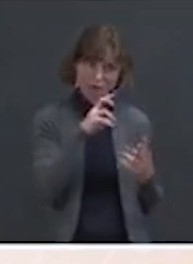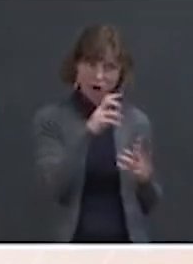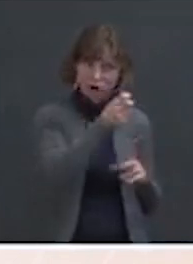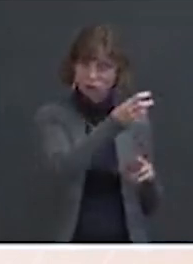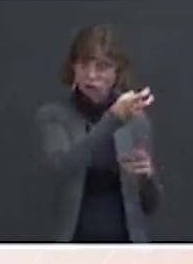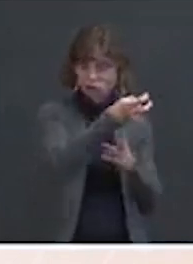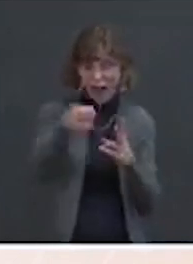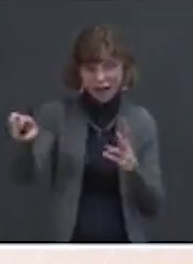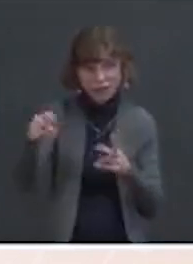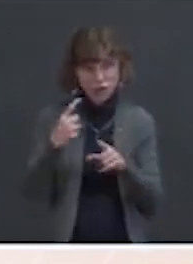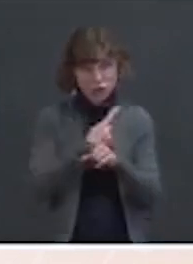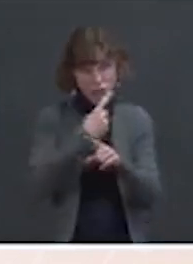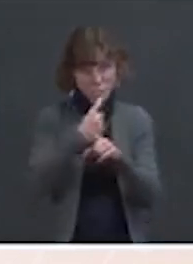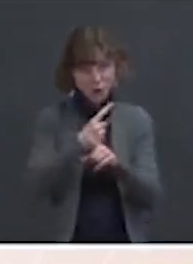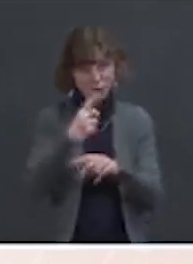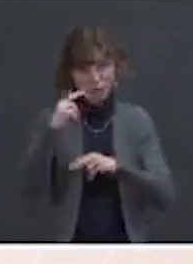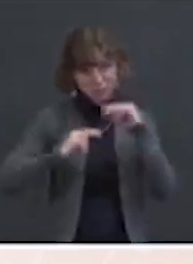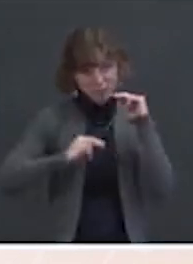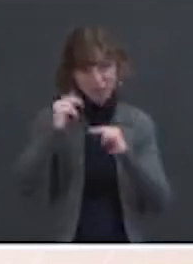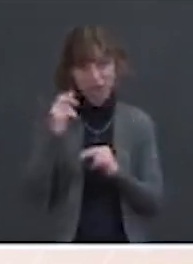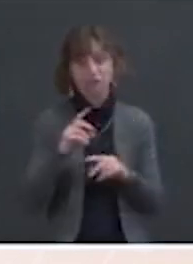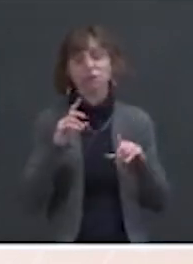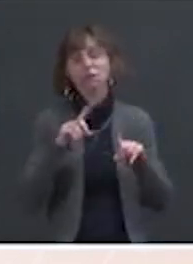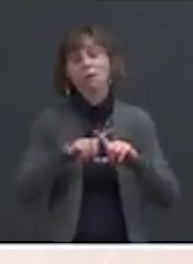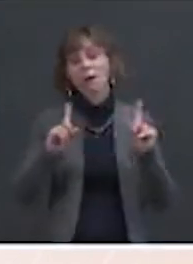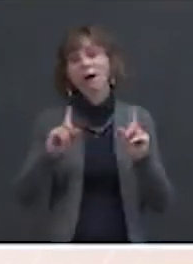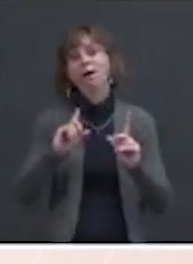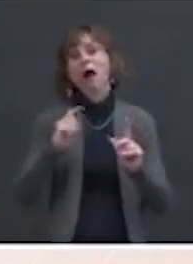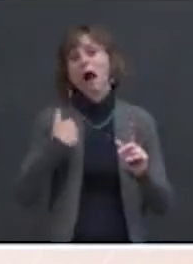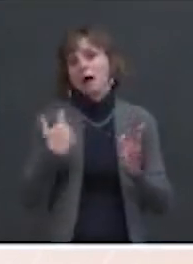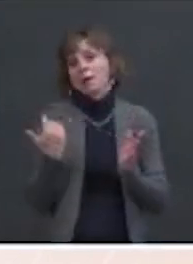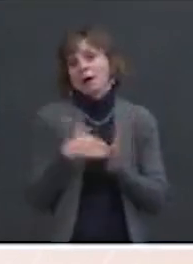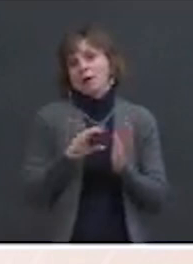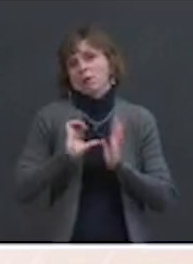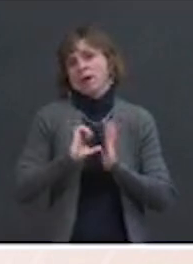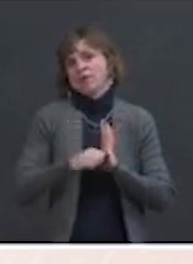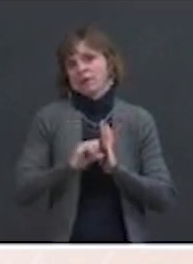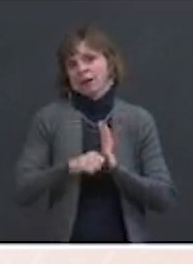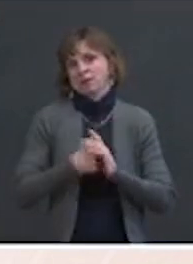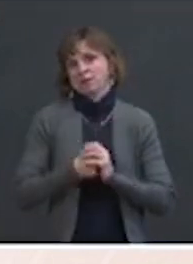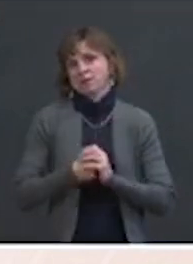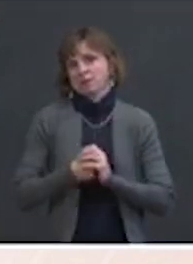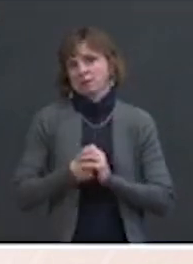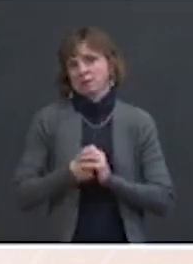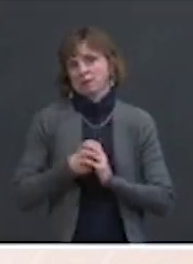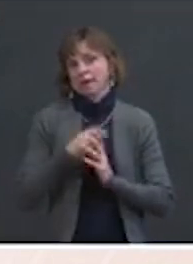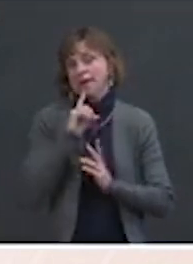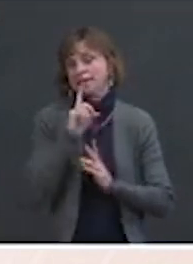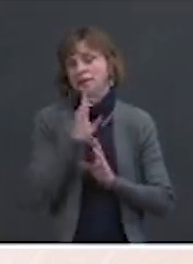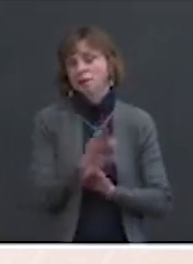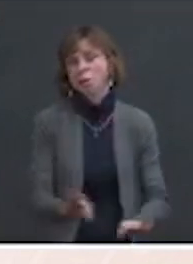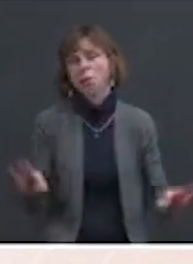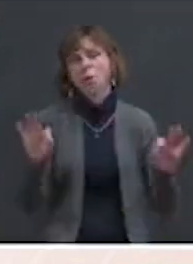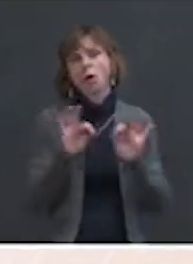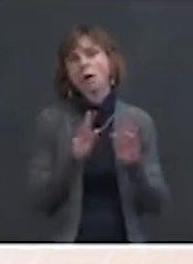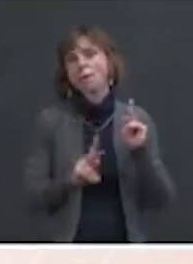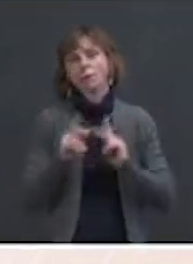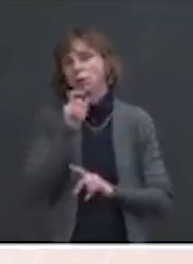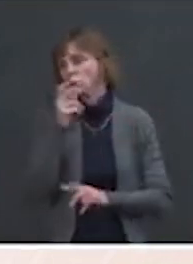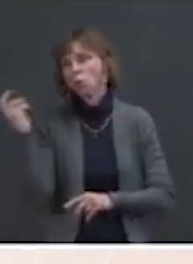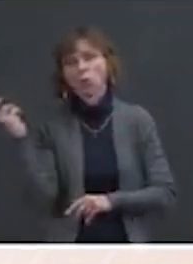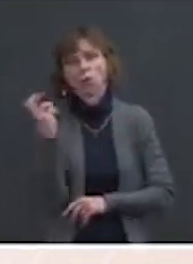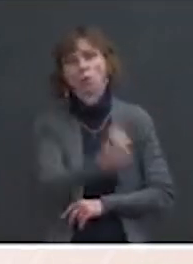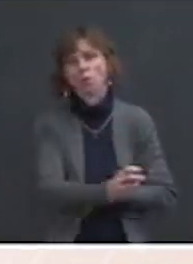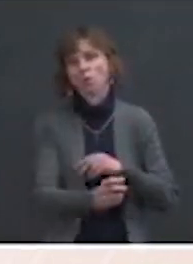I want to make a point again that it's really important that people not make the dangerous journey in the